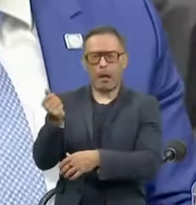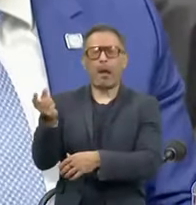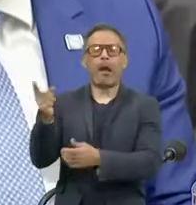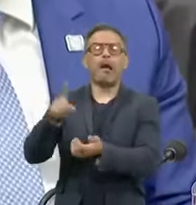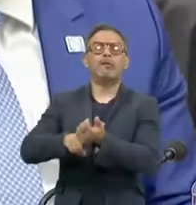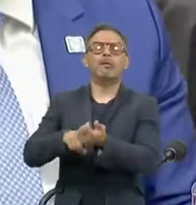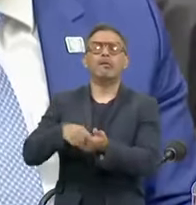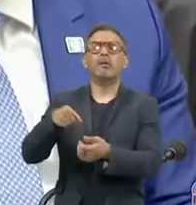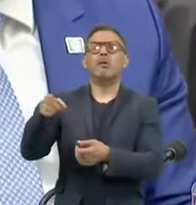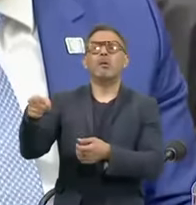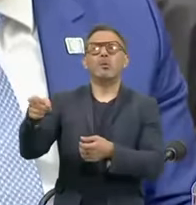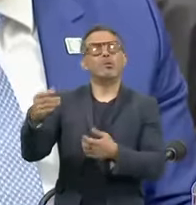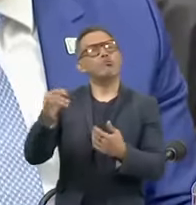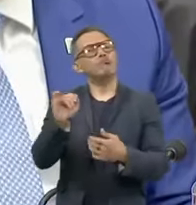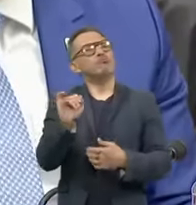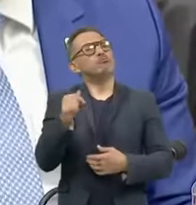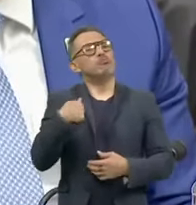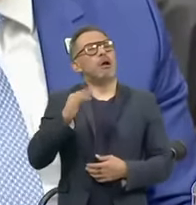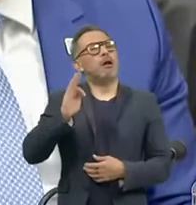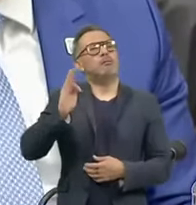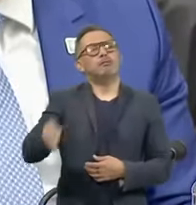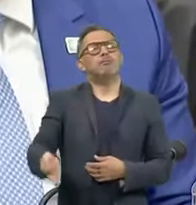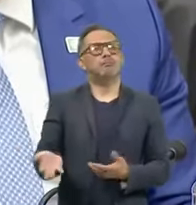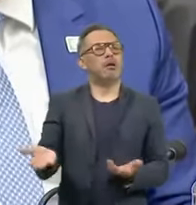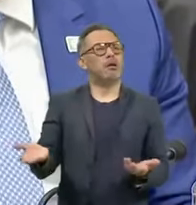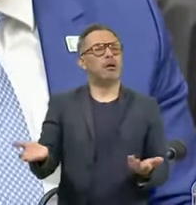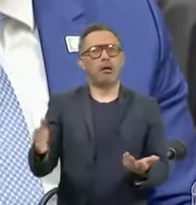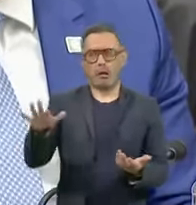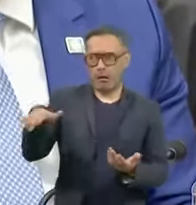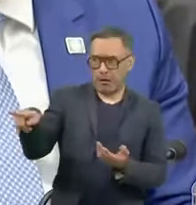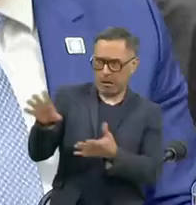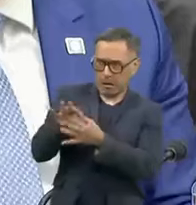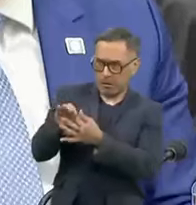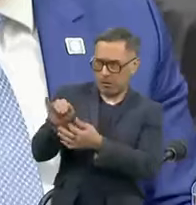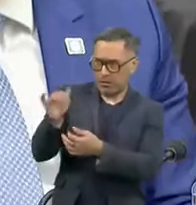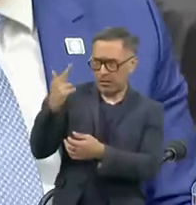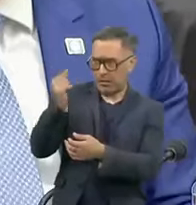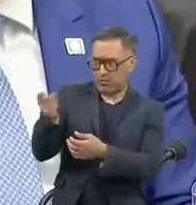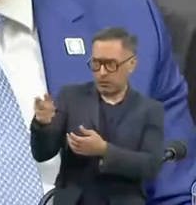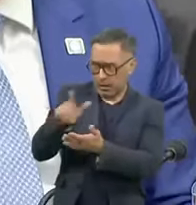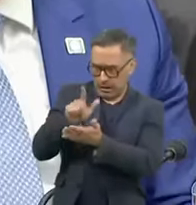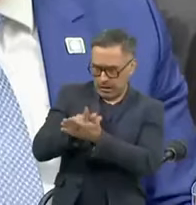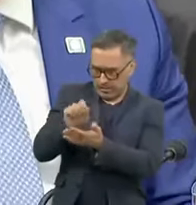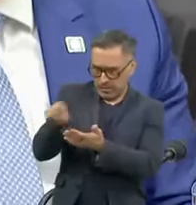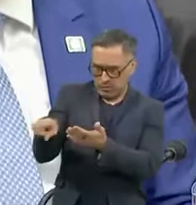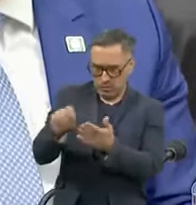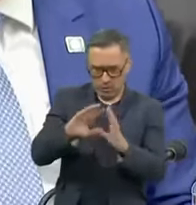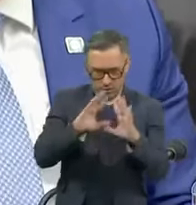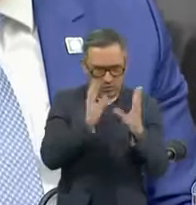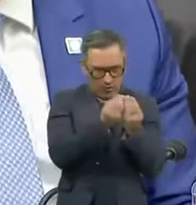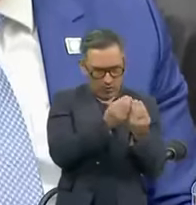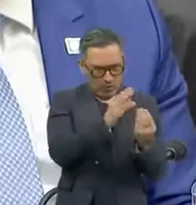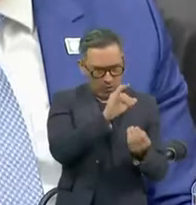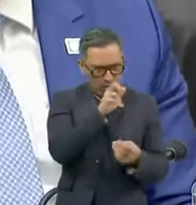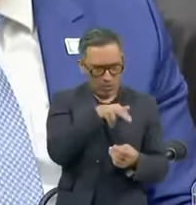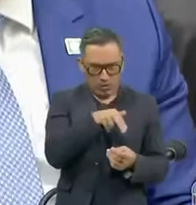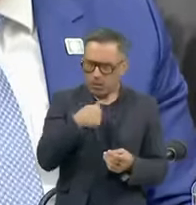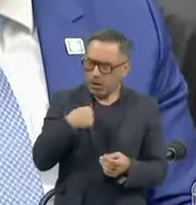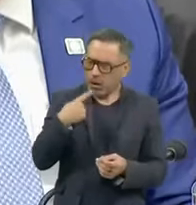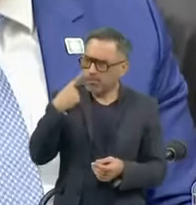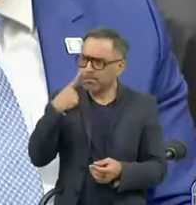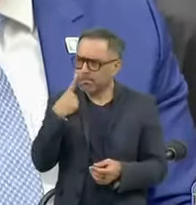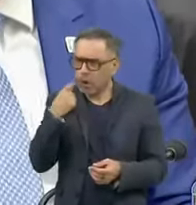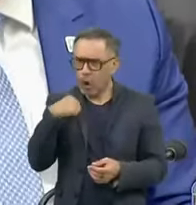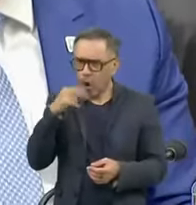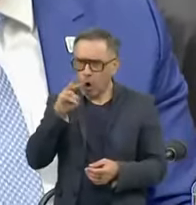monumental, los aceptas bajo tu argumentación, porque es legítimo y es legal. Las coaliciones así fueran hechos. Yo no te oí a ti ni a ninguno